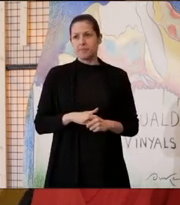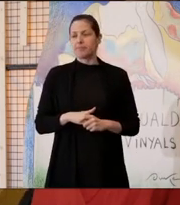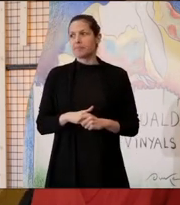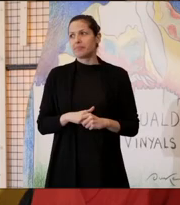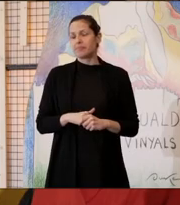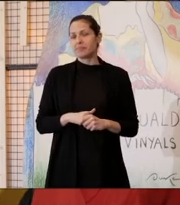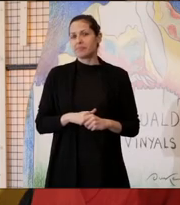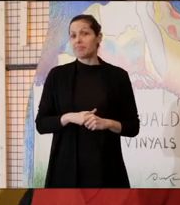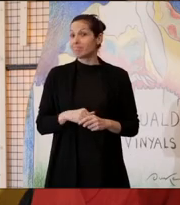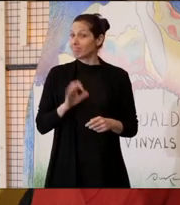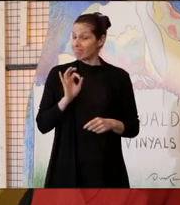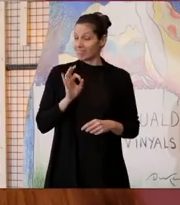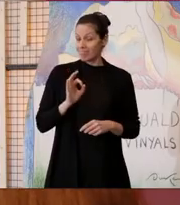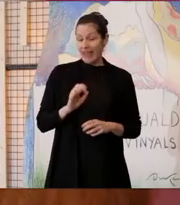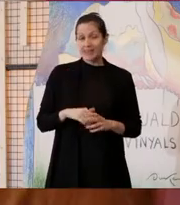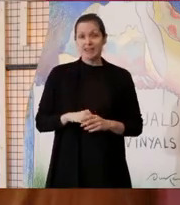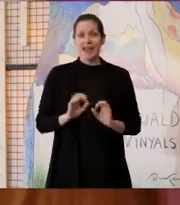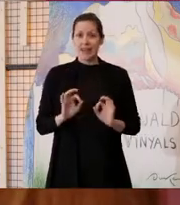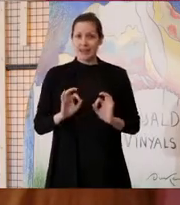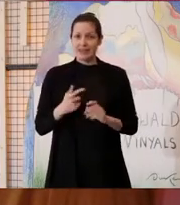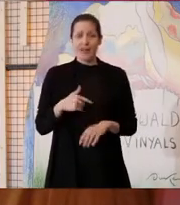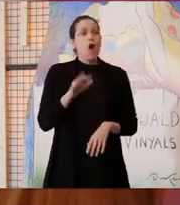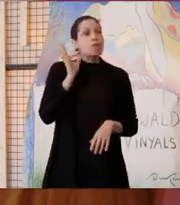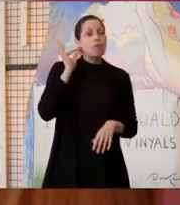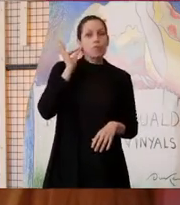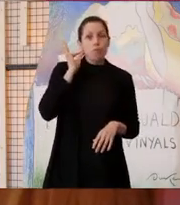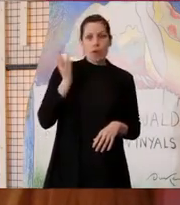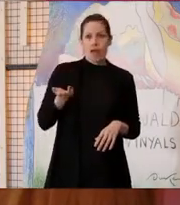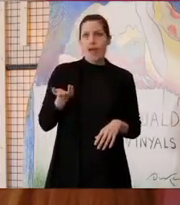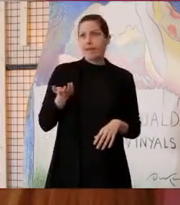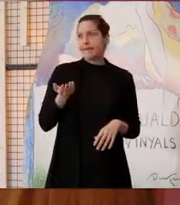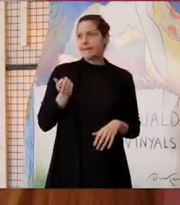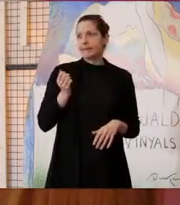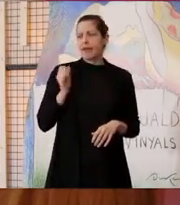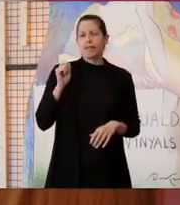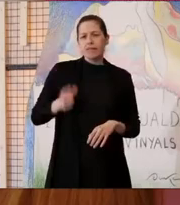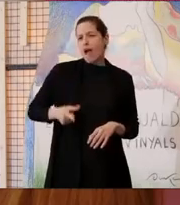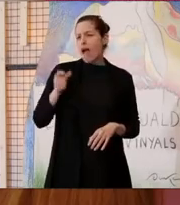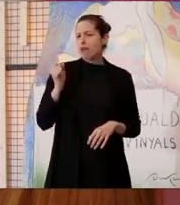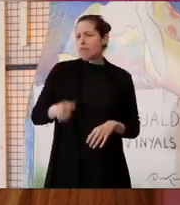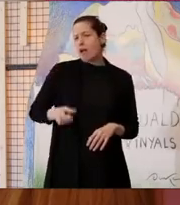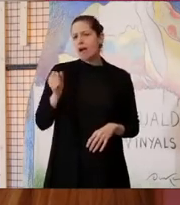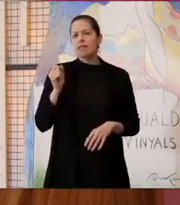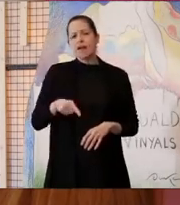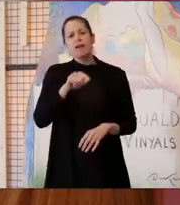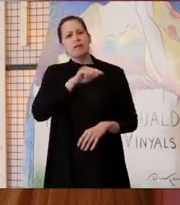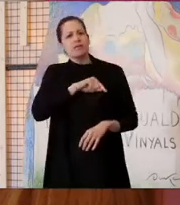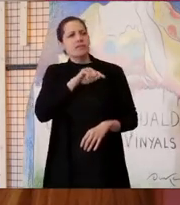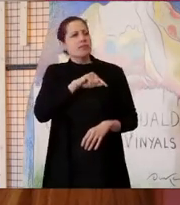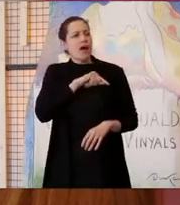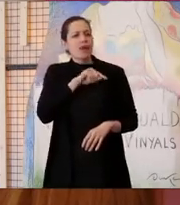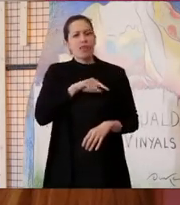pero es así no que realmente que las mujeres siempre tienen Esa esa sensación de que necesitan estar casi